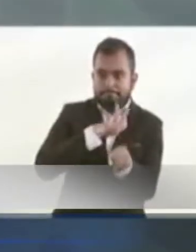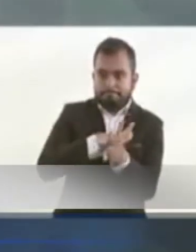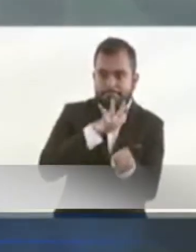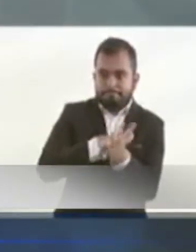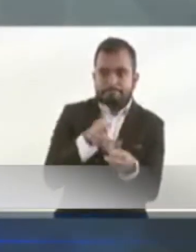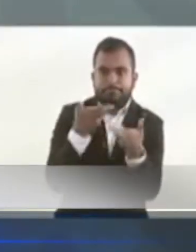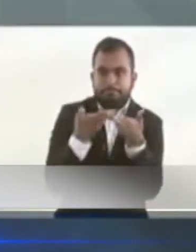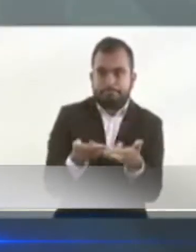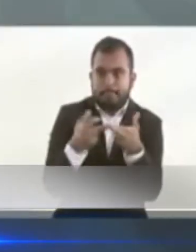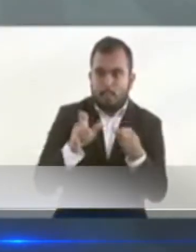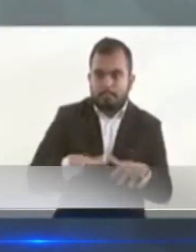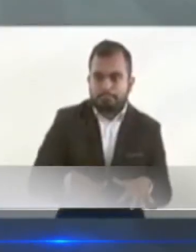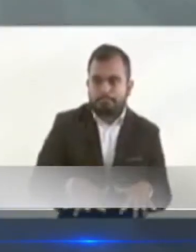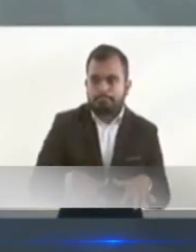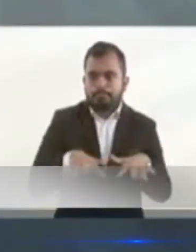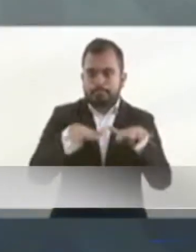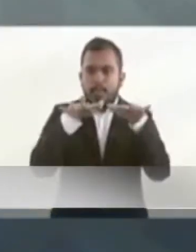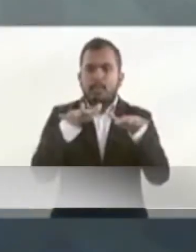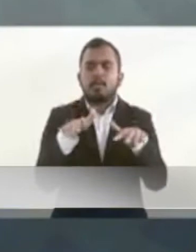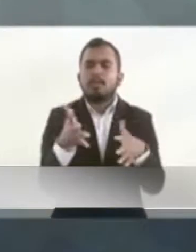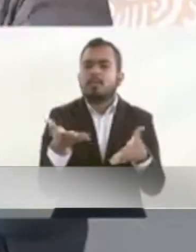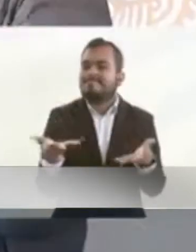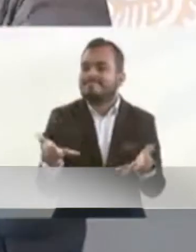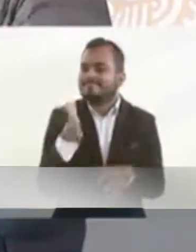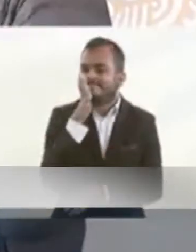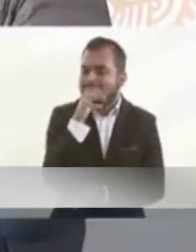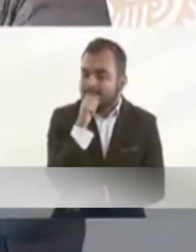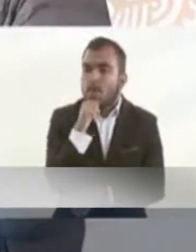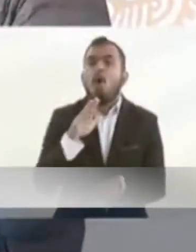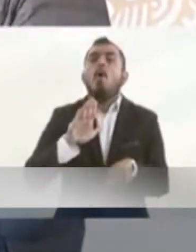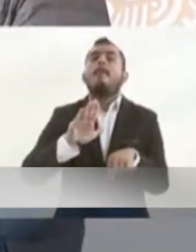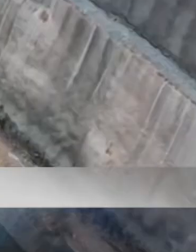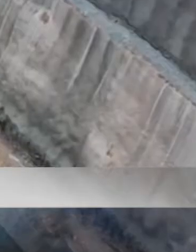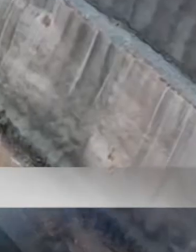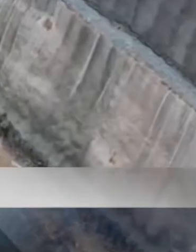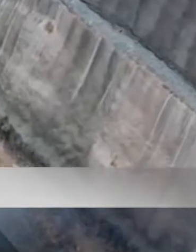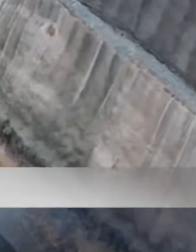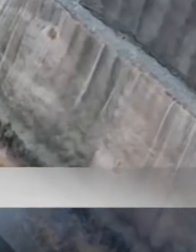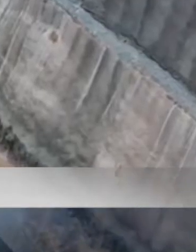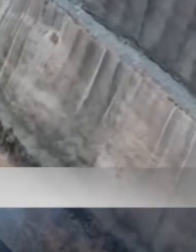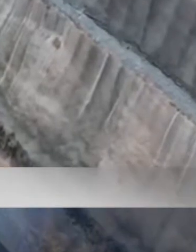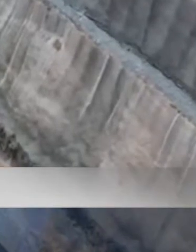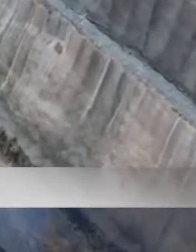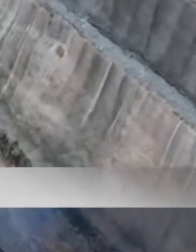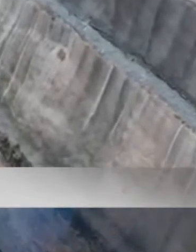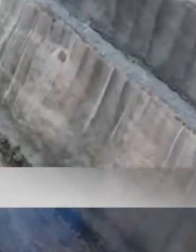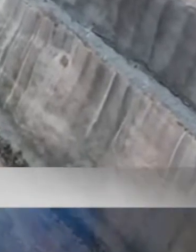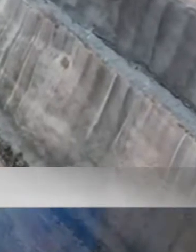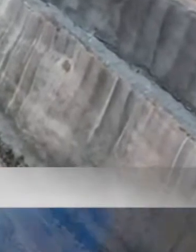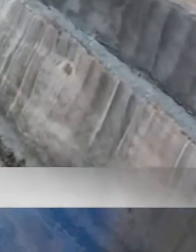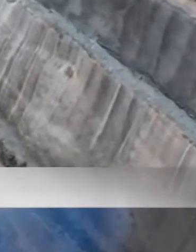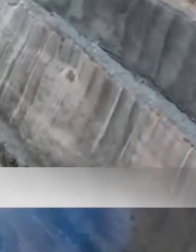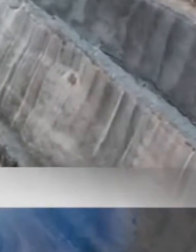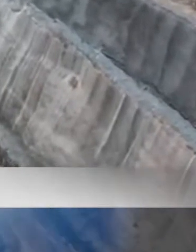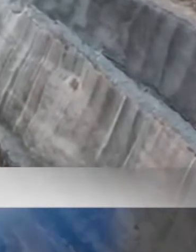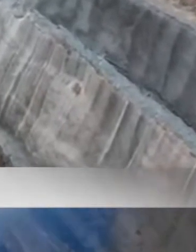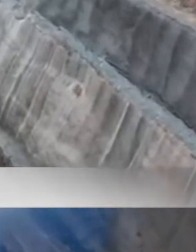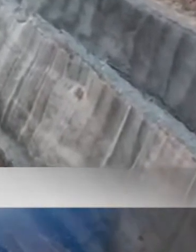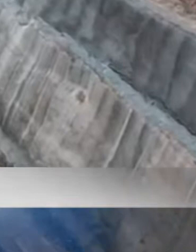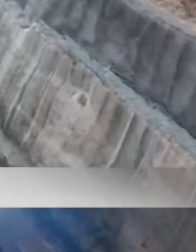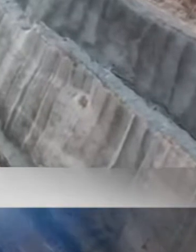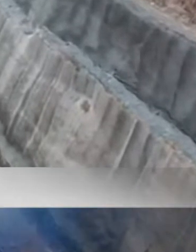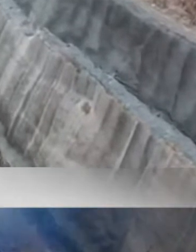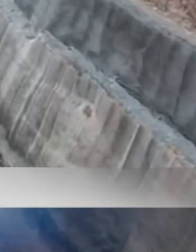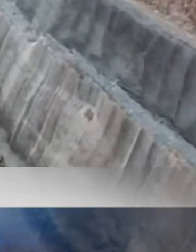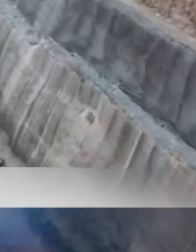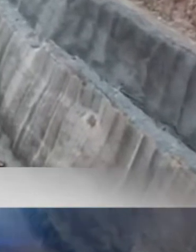méndez quien lamentó la decisión unilateral de la presidencia de la republica de excluir al municipio de león del proyecto de la presa el